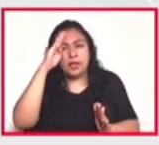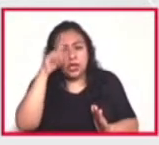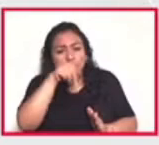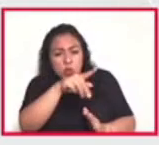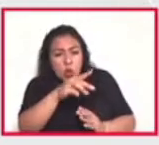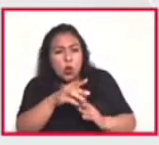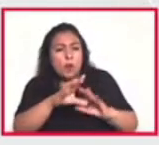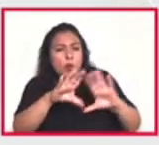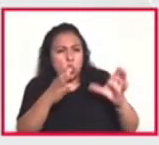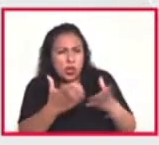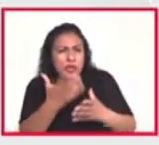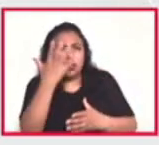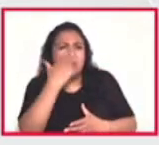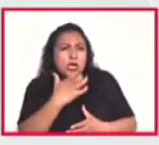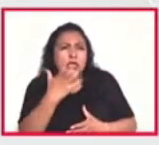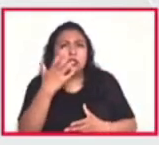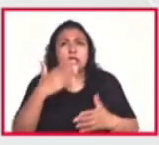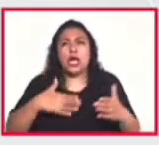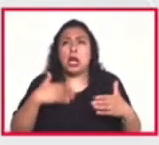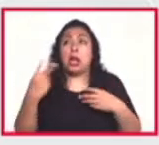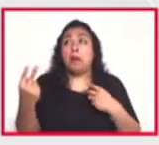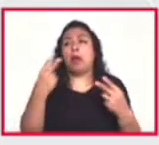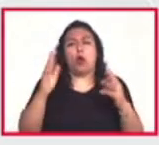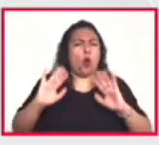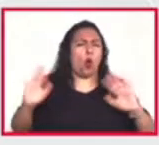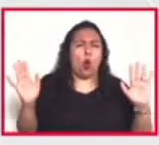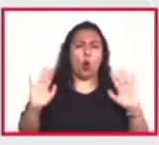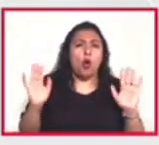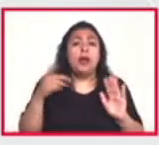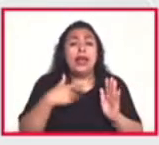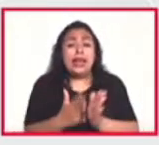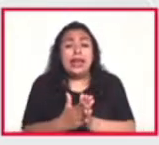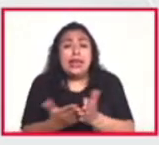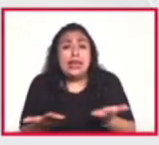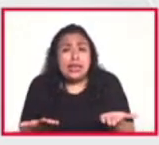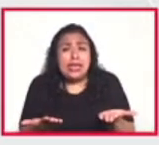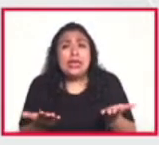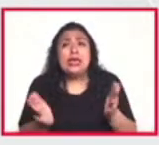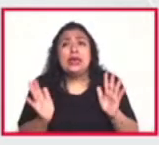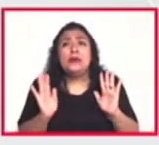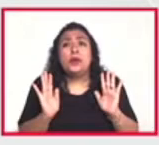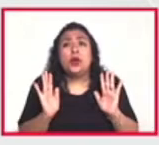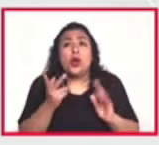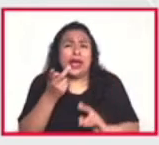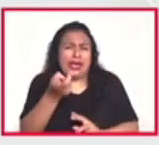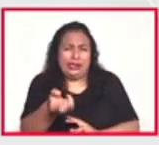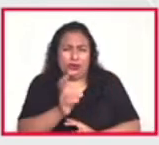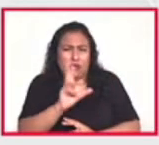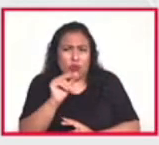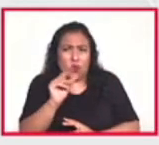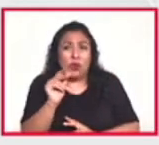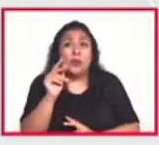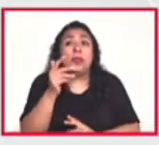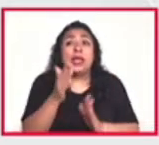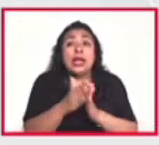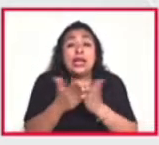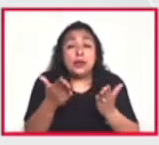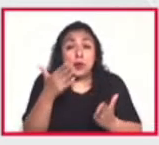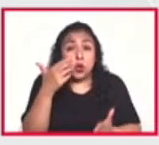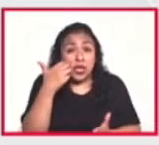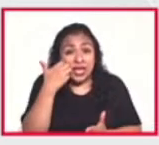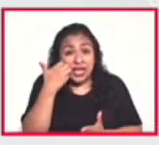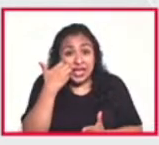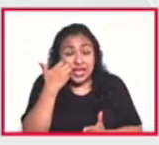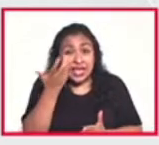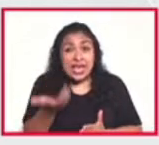estoy triste o estoy alegre, ¿no? No, el libro trata de ella, ¿no? Yo quería hacer un libro que